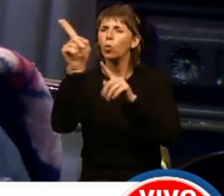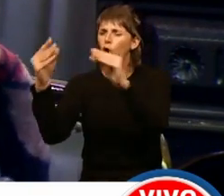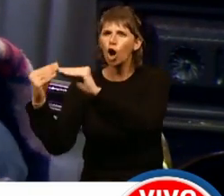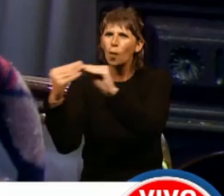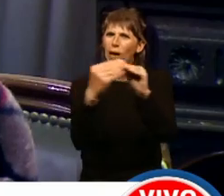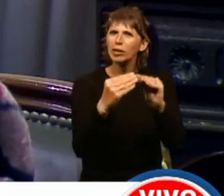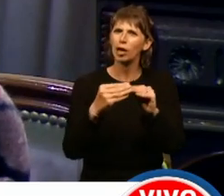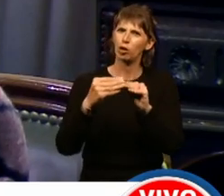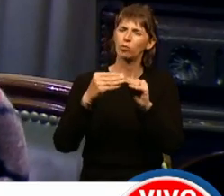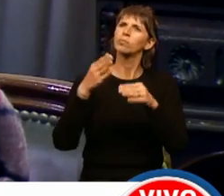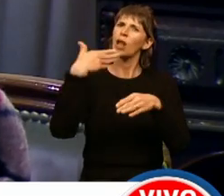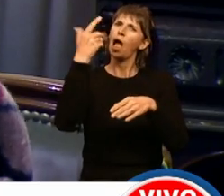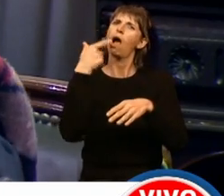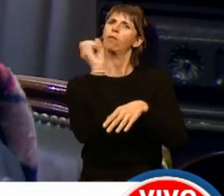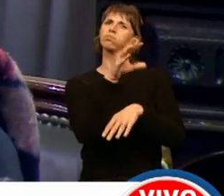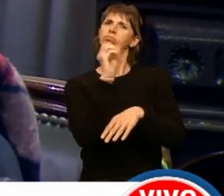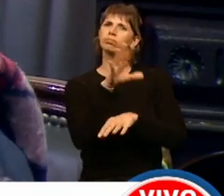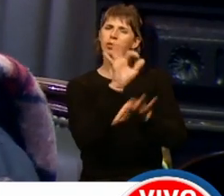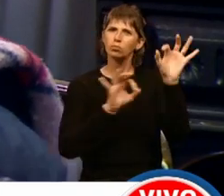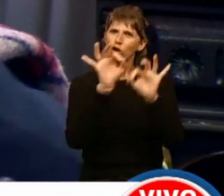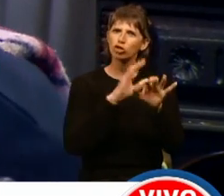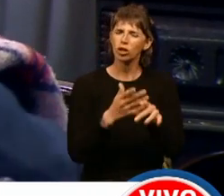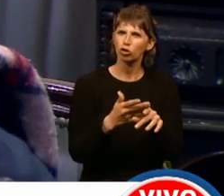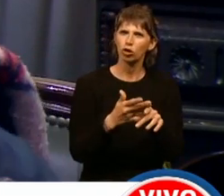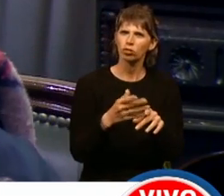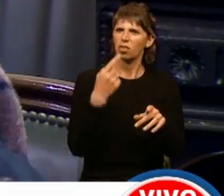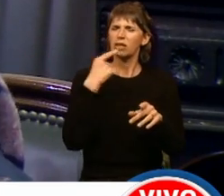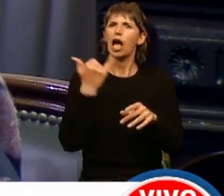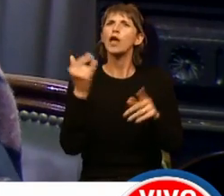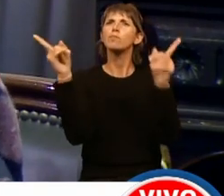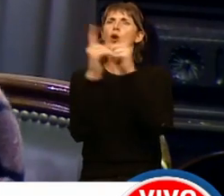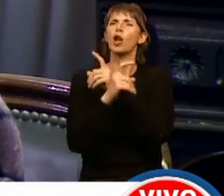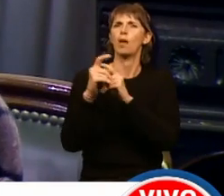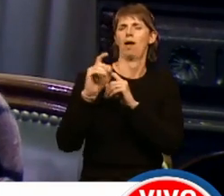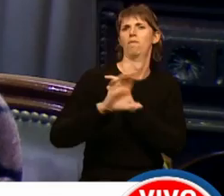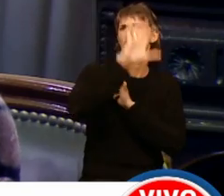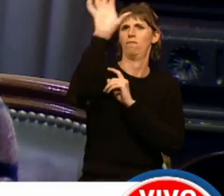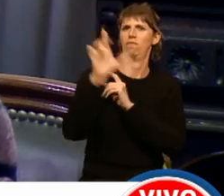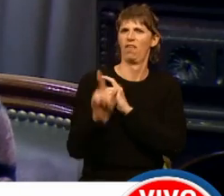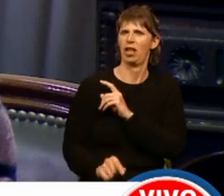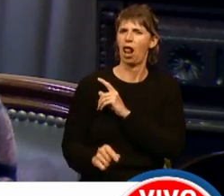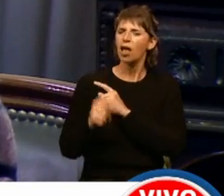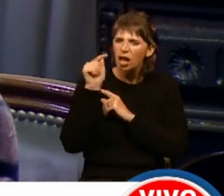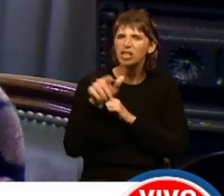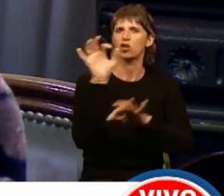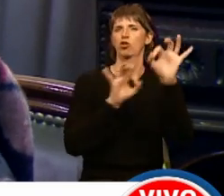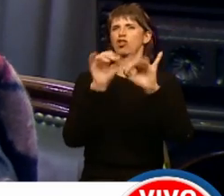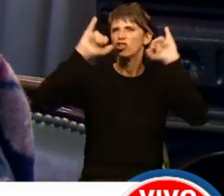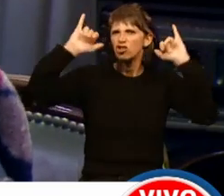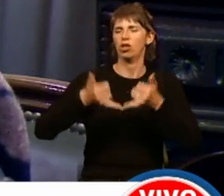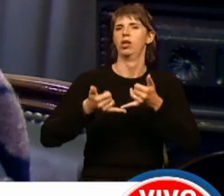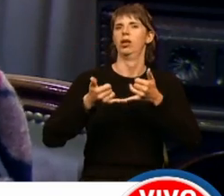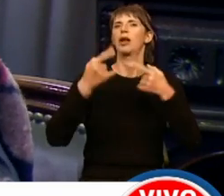recriminan este proyecto y hablar de otros proyectos que hay problemas federales este es un proyecto federal que está